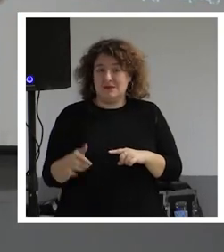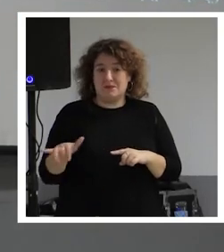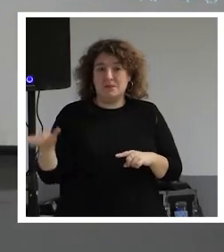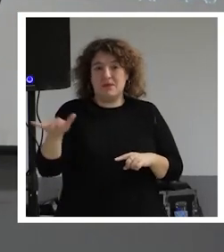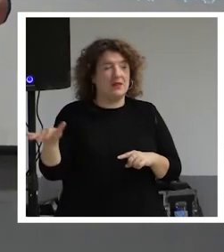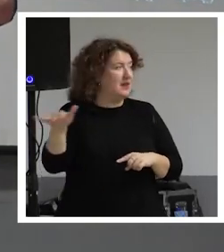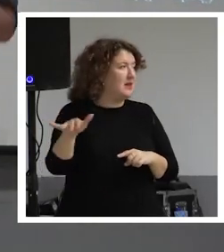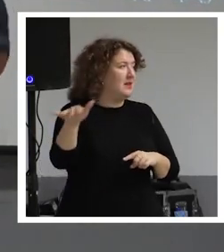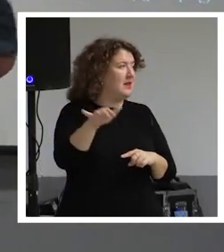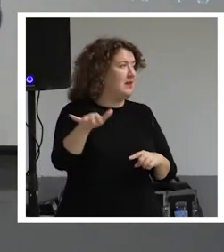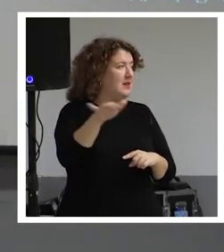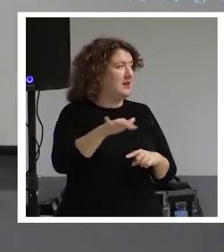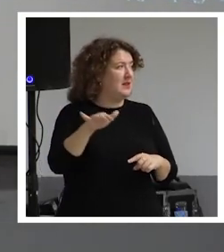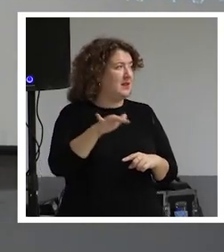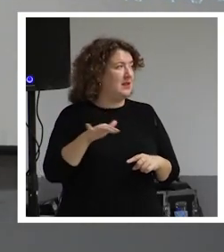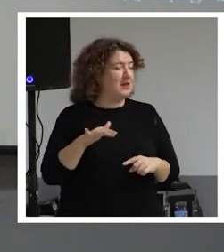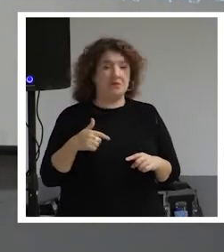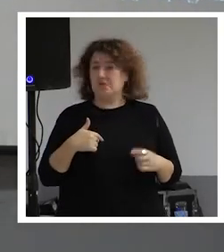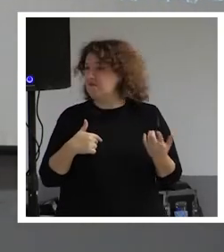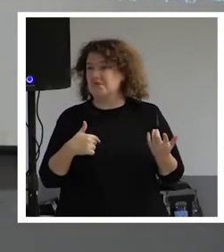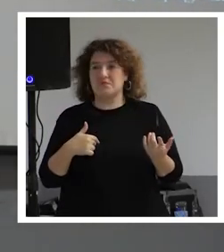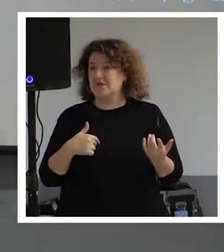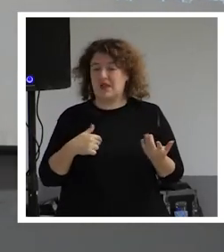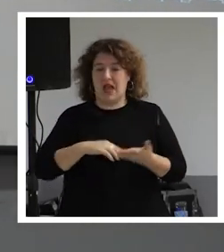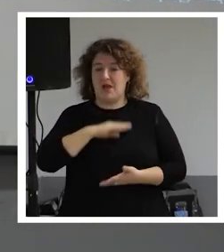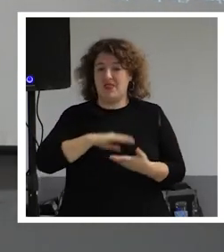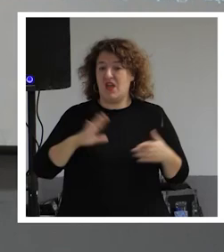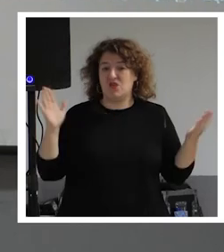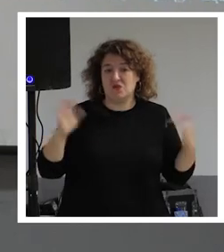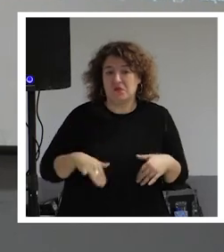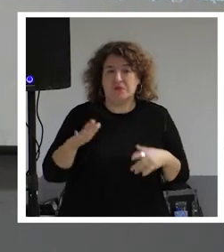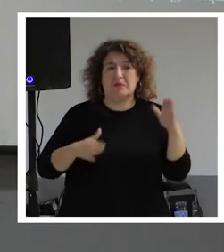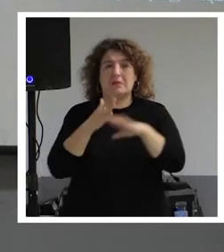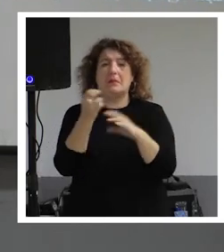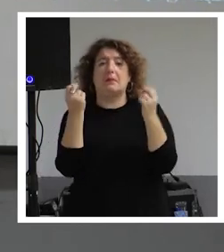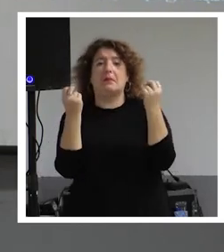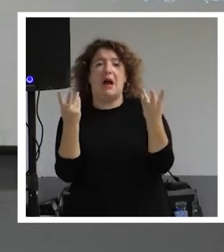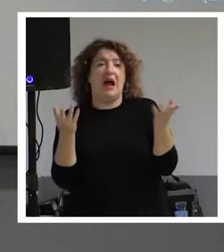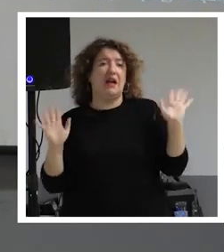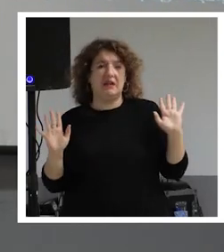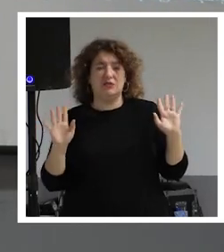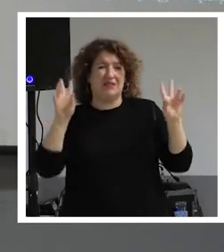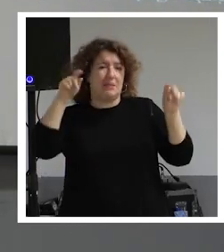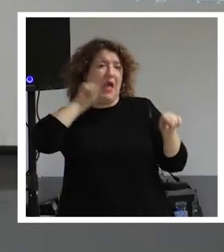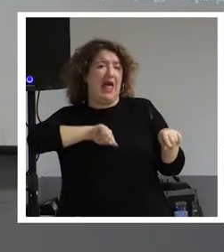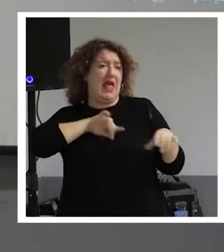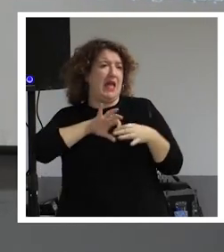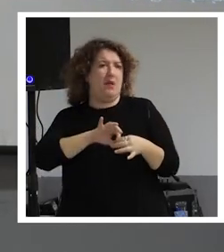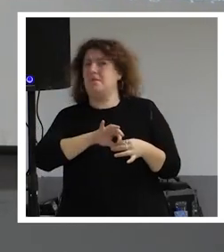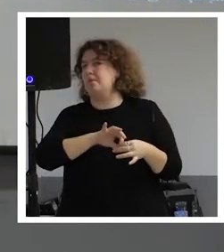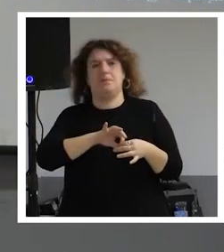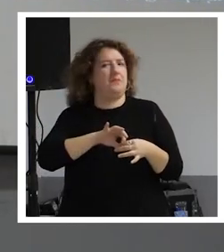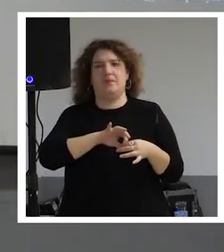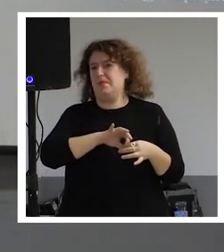felices es sábado a las 6 de la mañana cuánto rato queda para mi asamblea pero a los dos meses cuando la asamblea